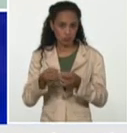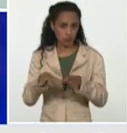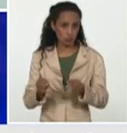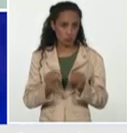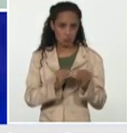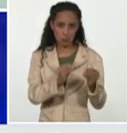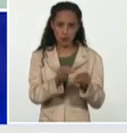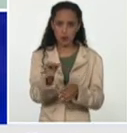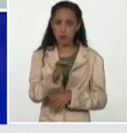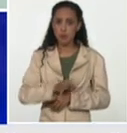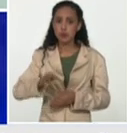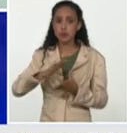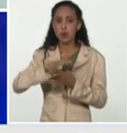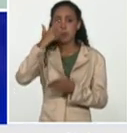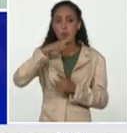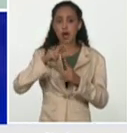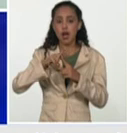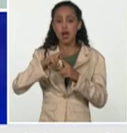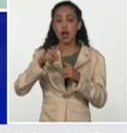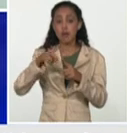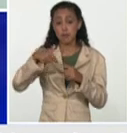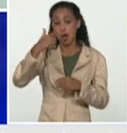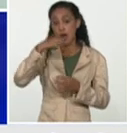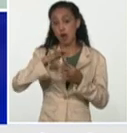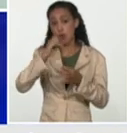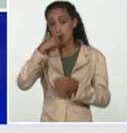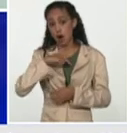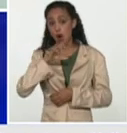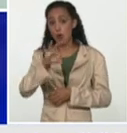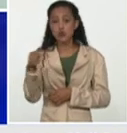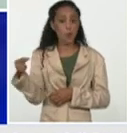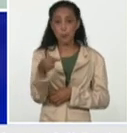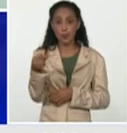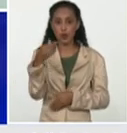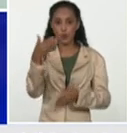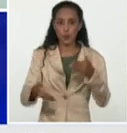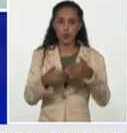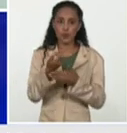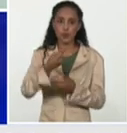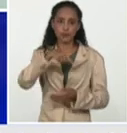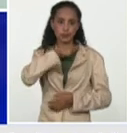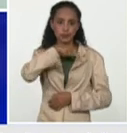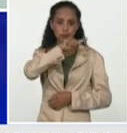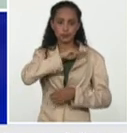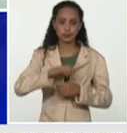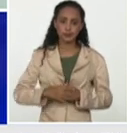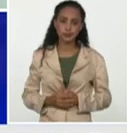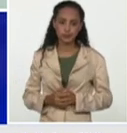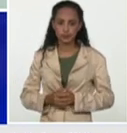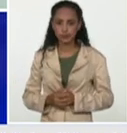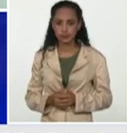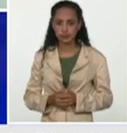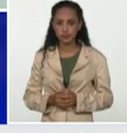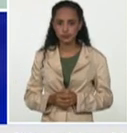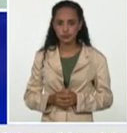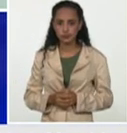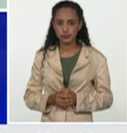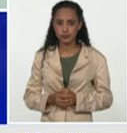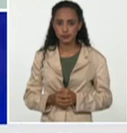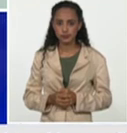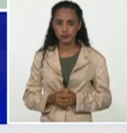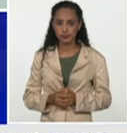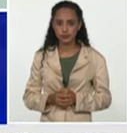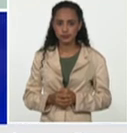municipio de Majagua y estamos hablando de 8 menos que el día anterior. Camagüey también